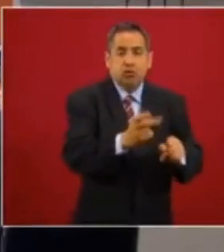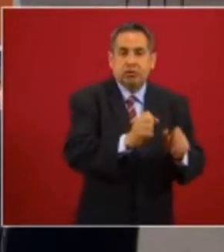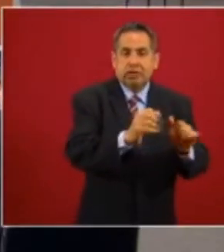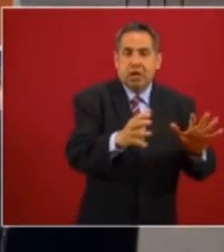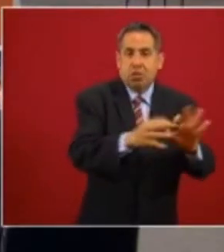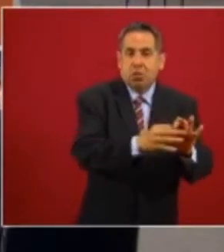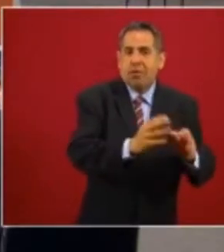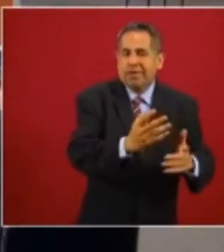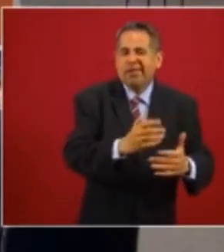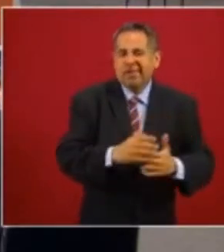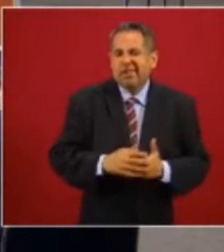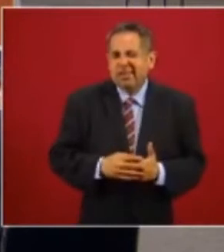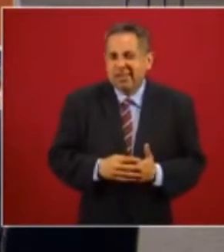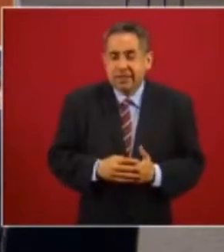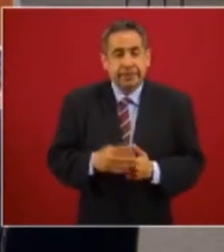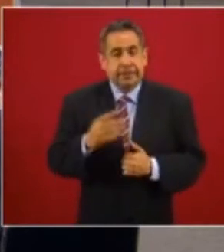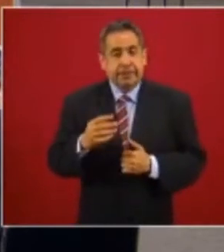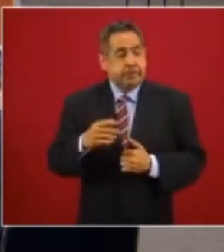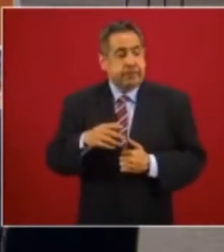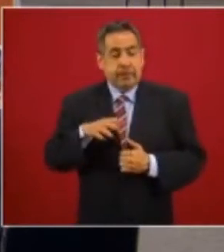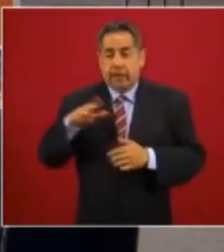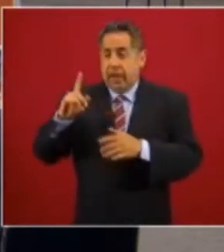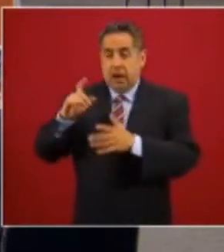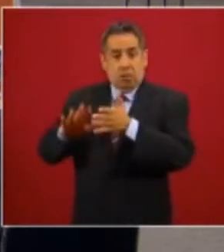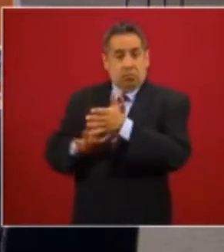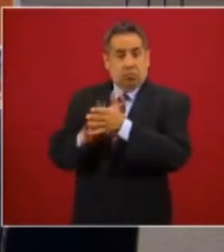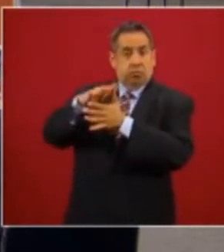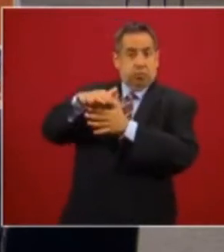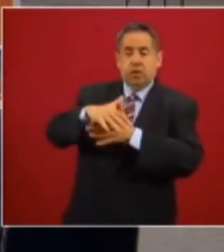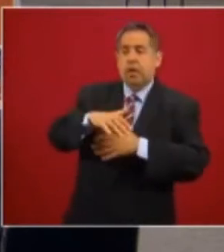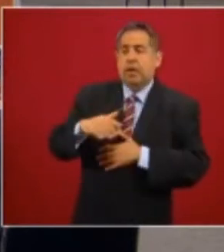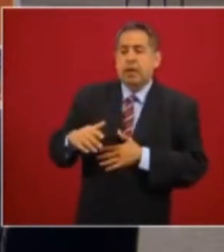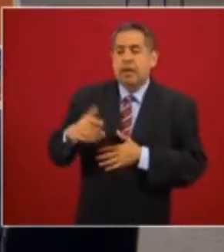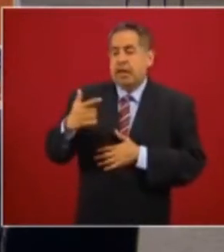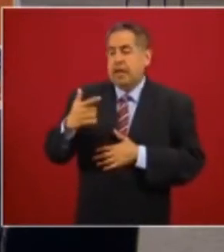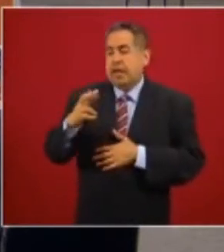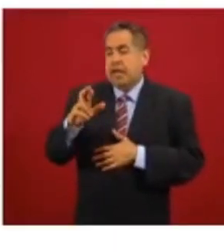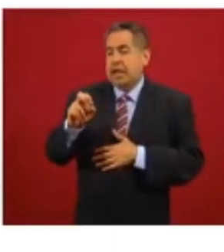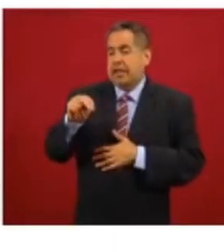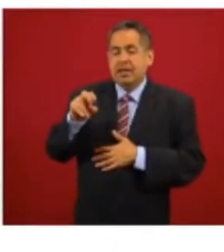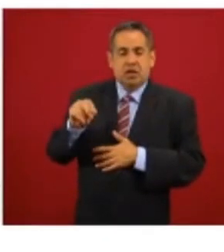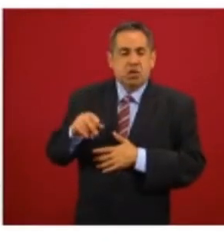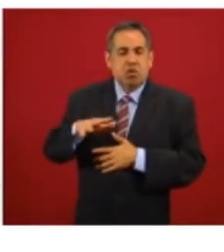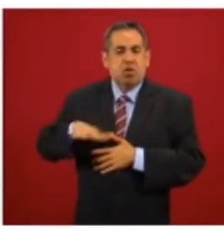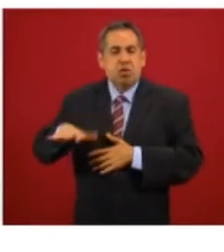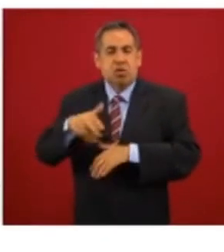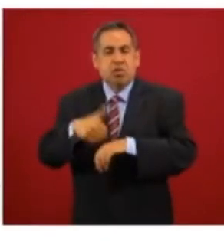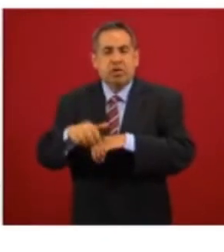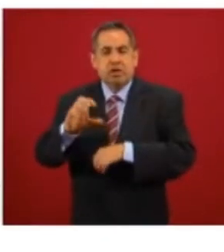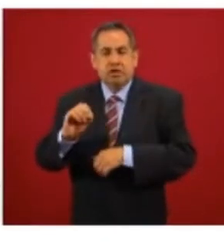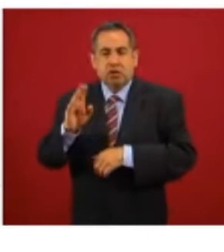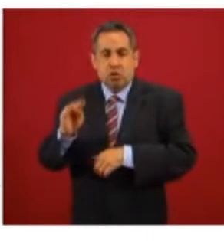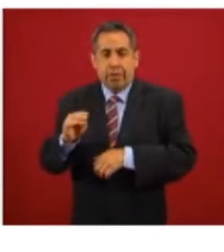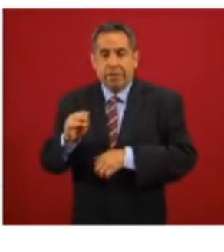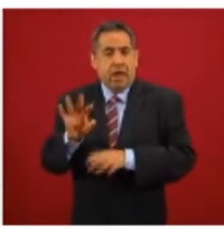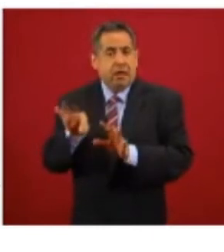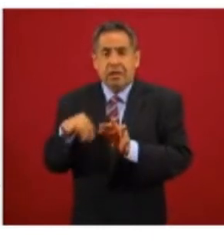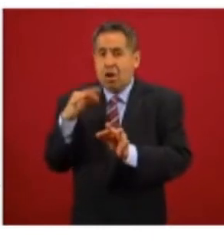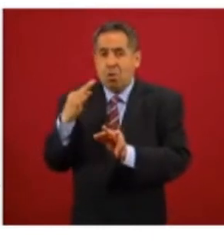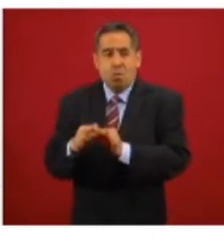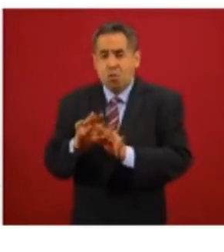Entonces, de la presa El Granero, donde está el distrito de riego 090 Bajo Conchos, ya cumplimos con